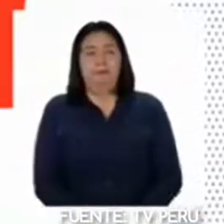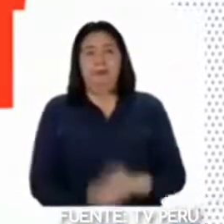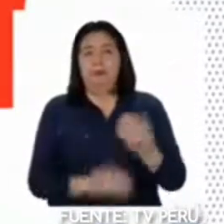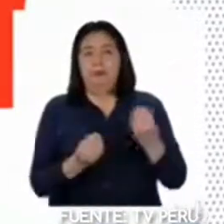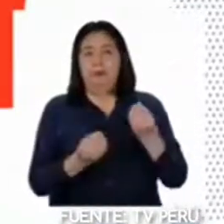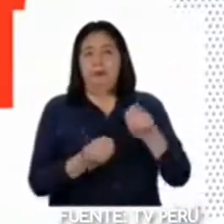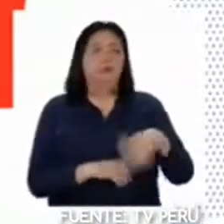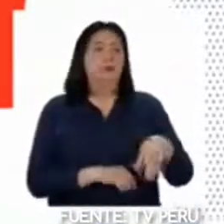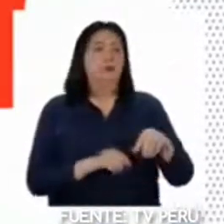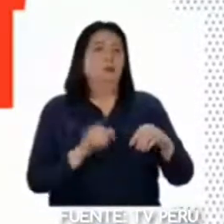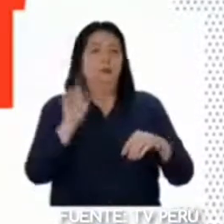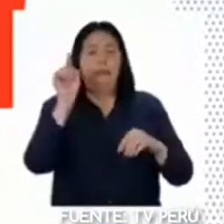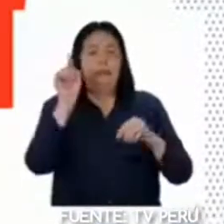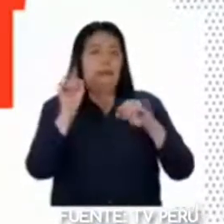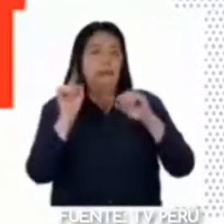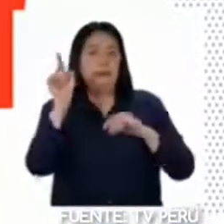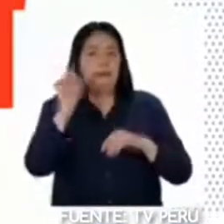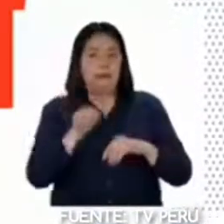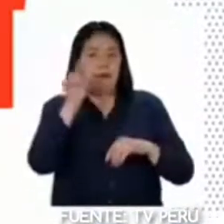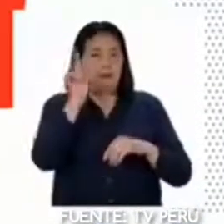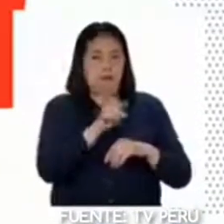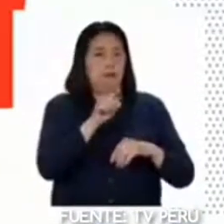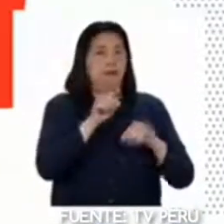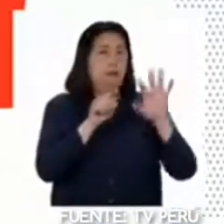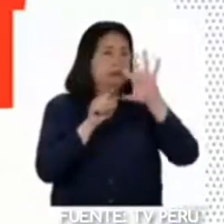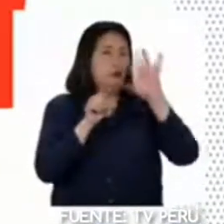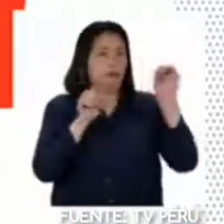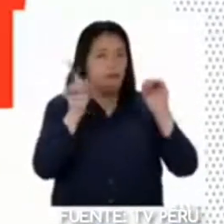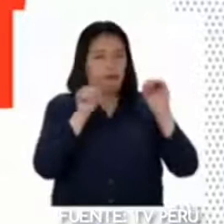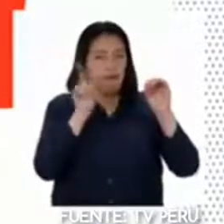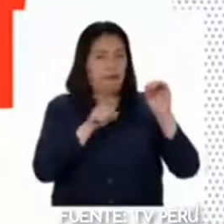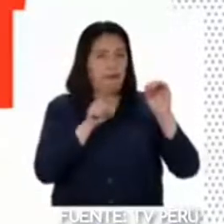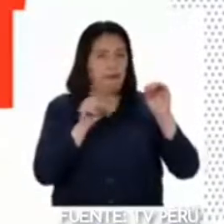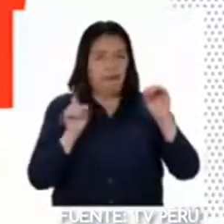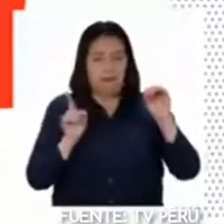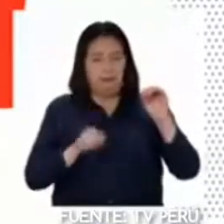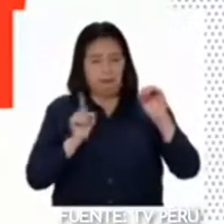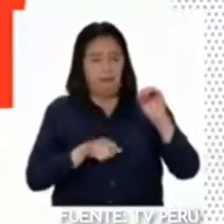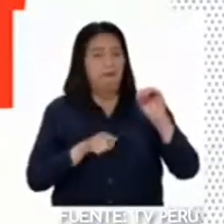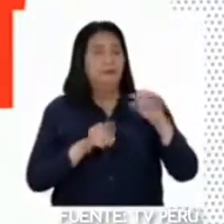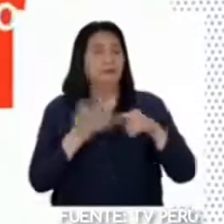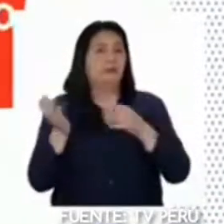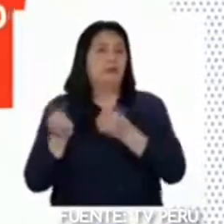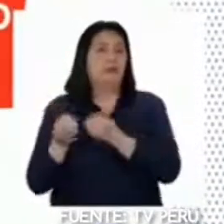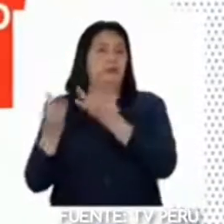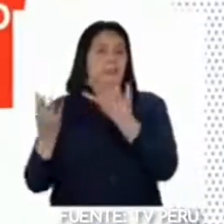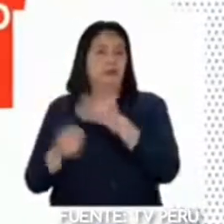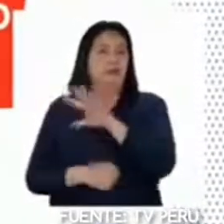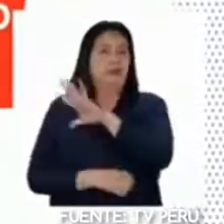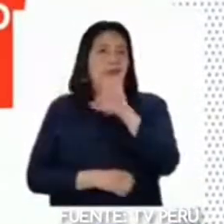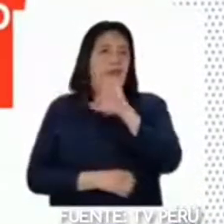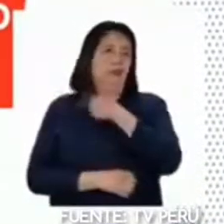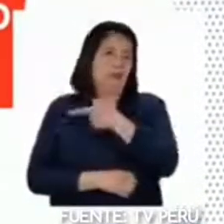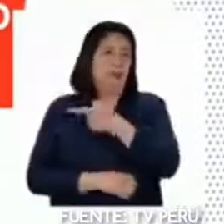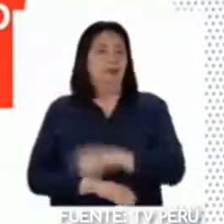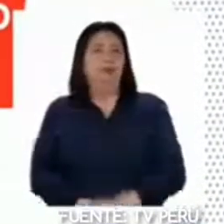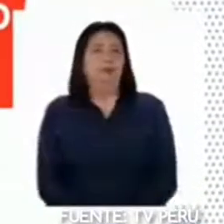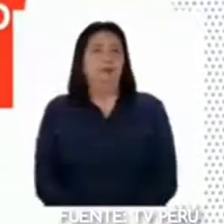Basta con cancelar dos ceros en 50 millones. Así, eso nos dará 500.000